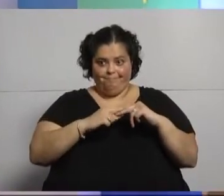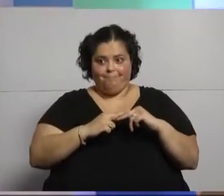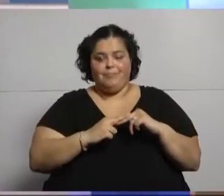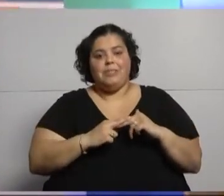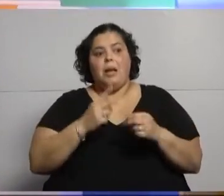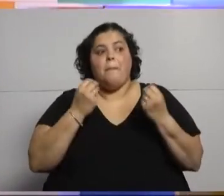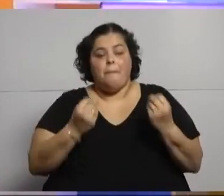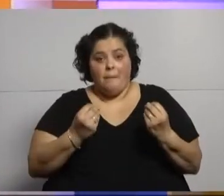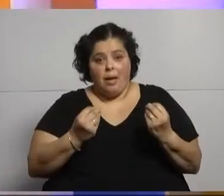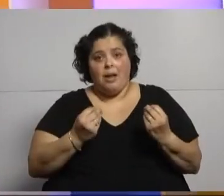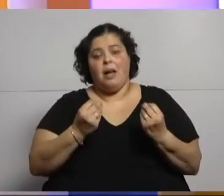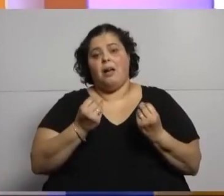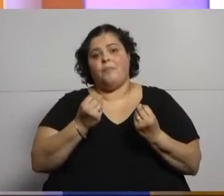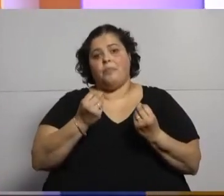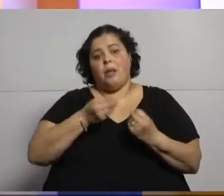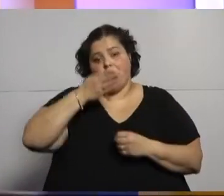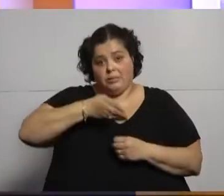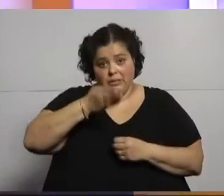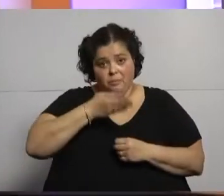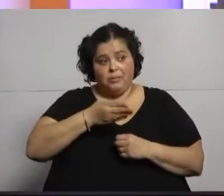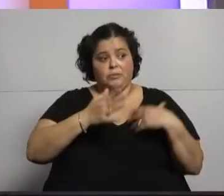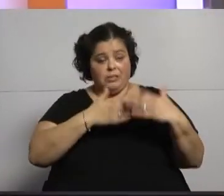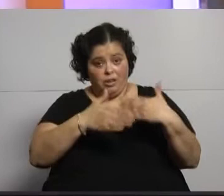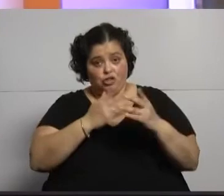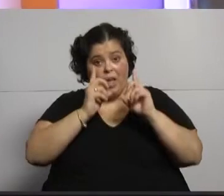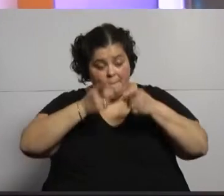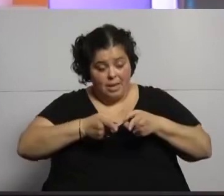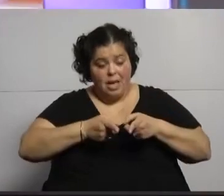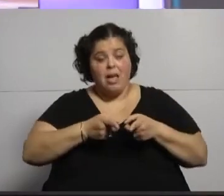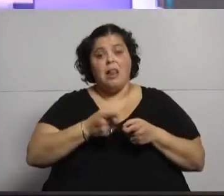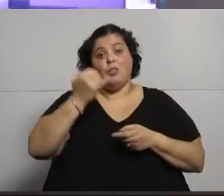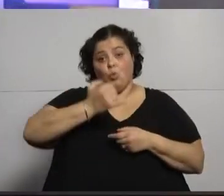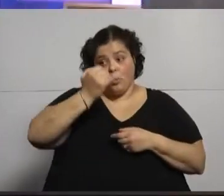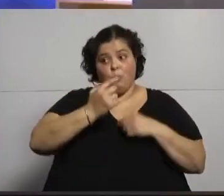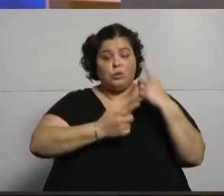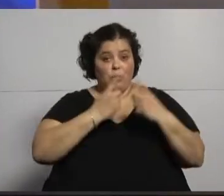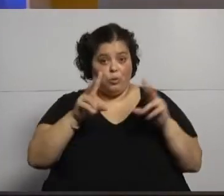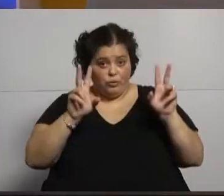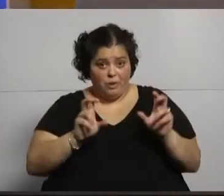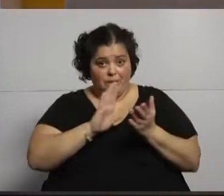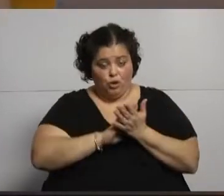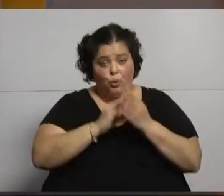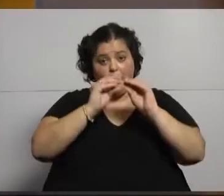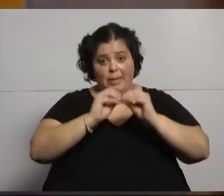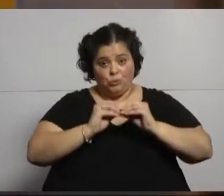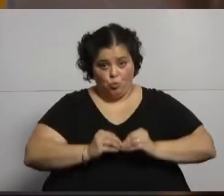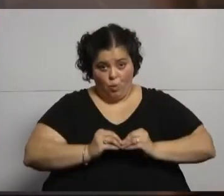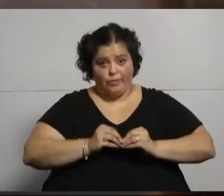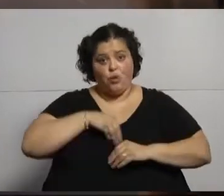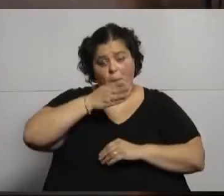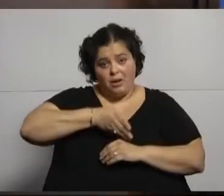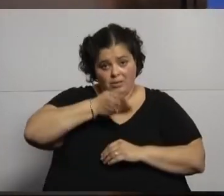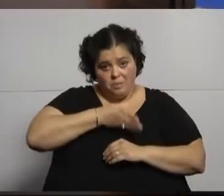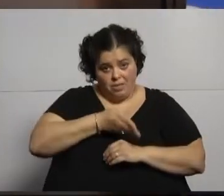de desarrollo. Tuvimos votaciones alrededor de temas de presupuestos participativos, cosas que no habíamos